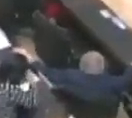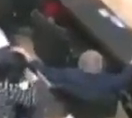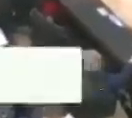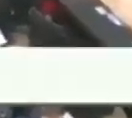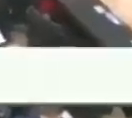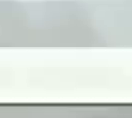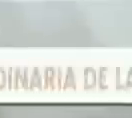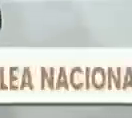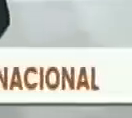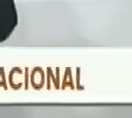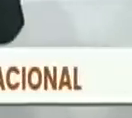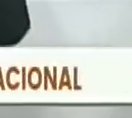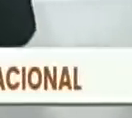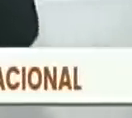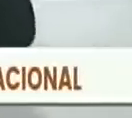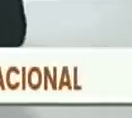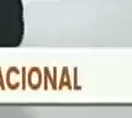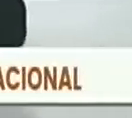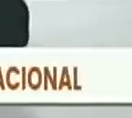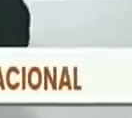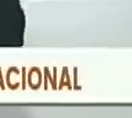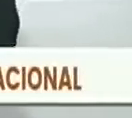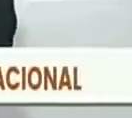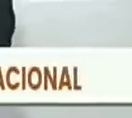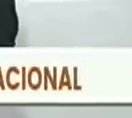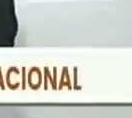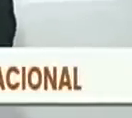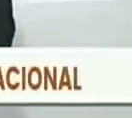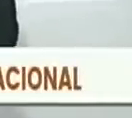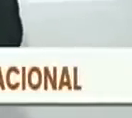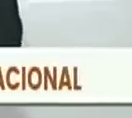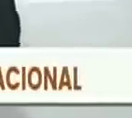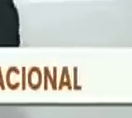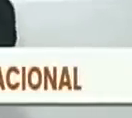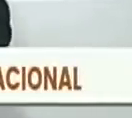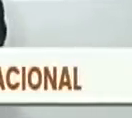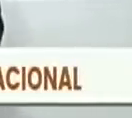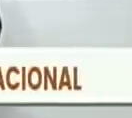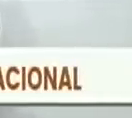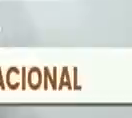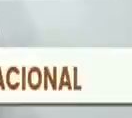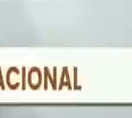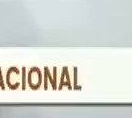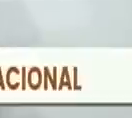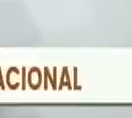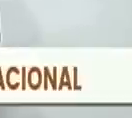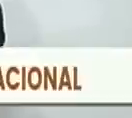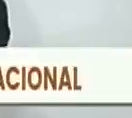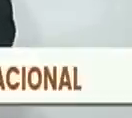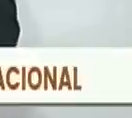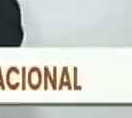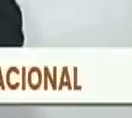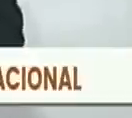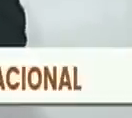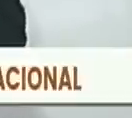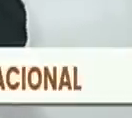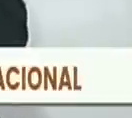presidente de nuestra Asamblea Nacional, segunda vicepresidenta, a todos los colegas parlamentarios,